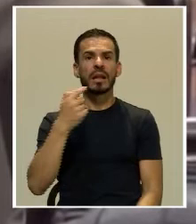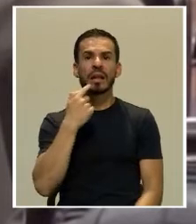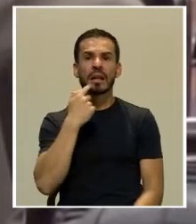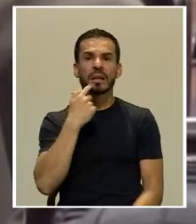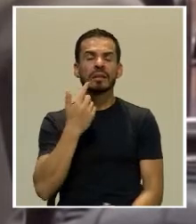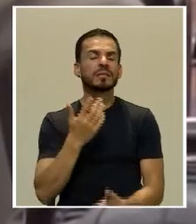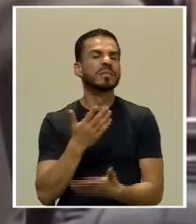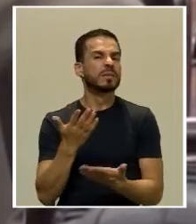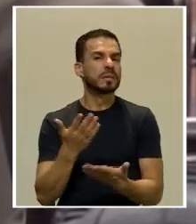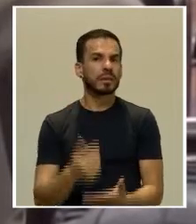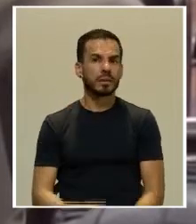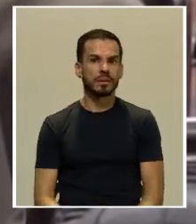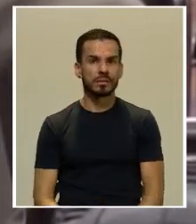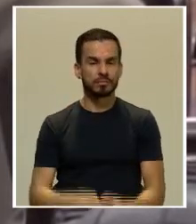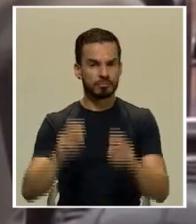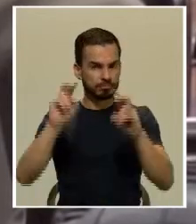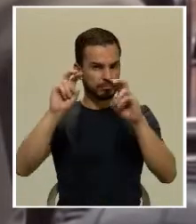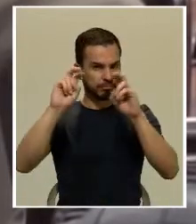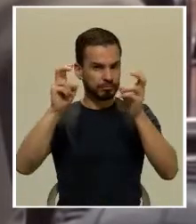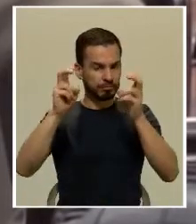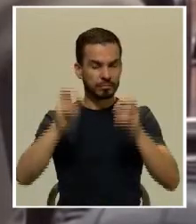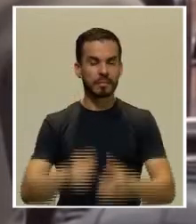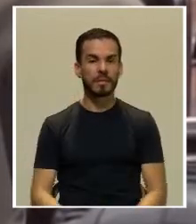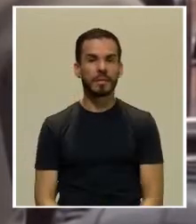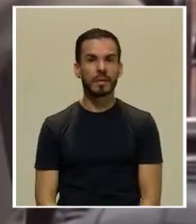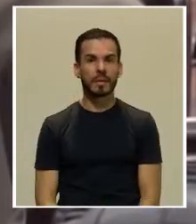manifestó lo siguiente, abro comillas: